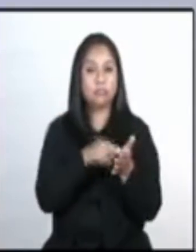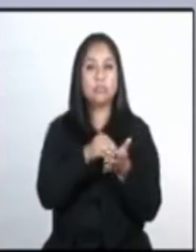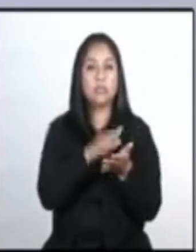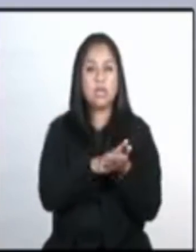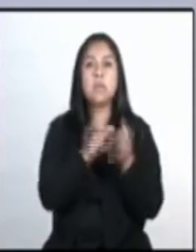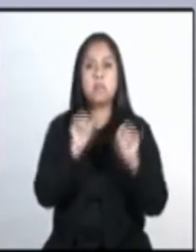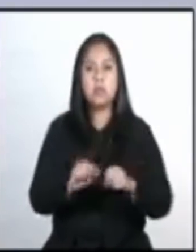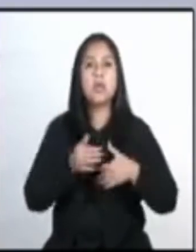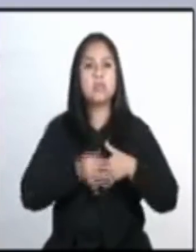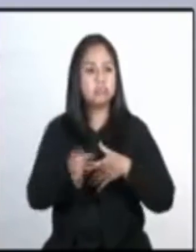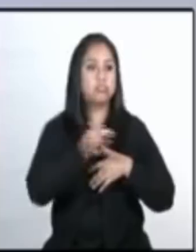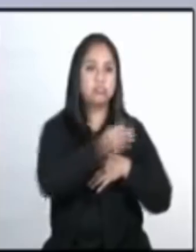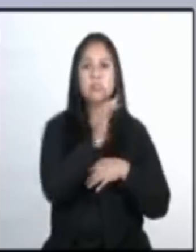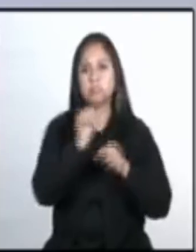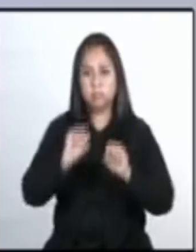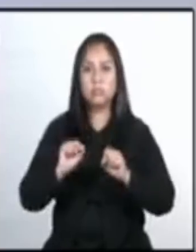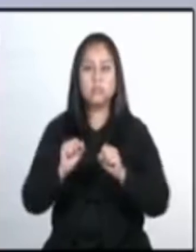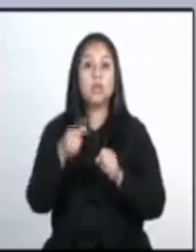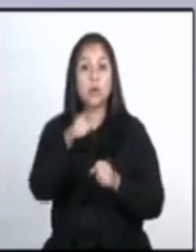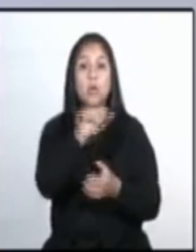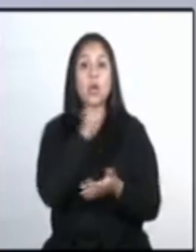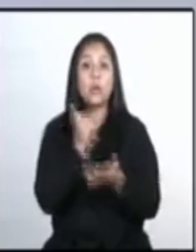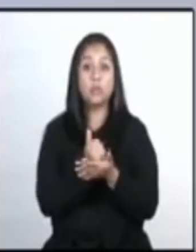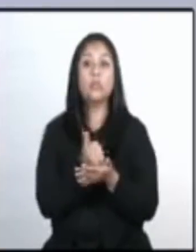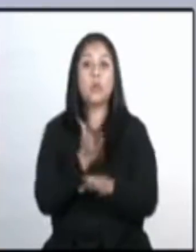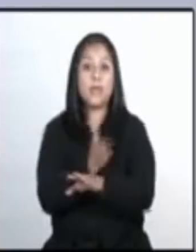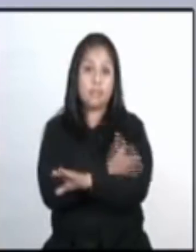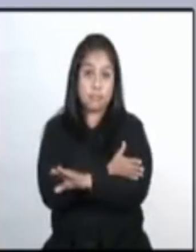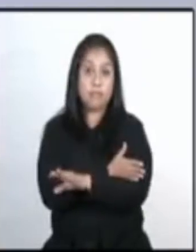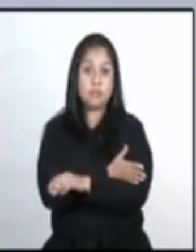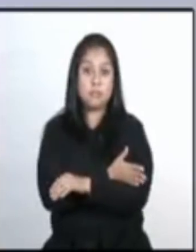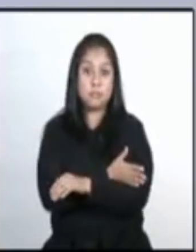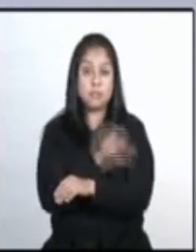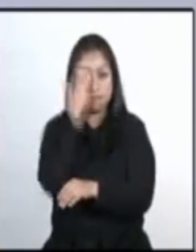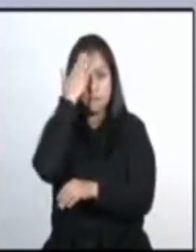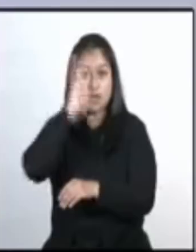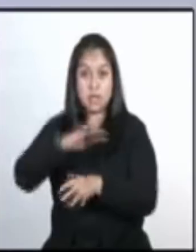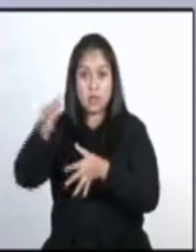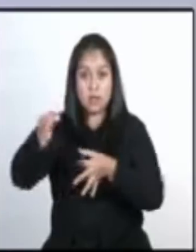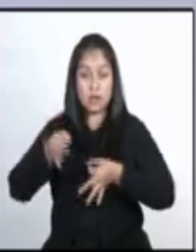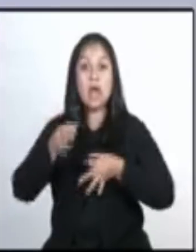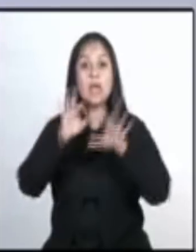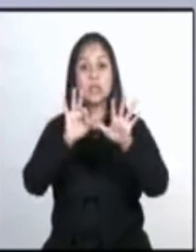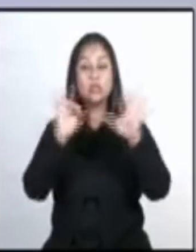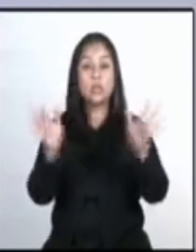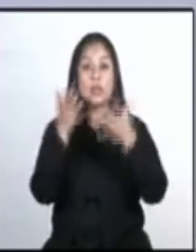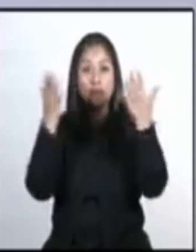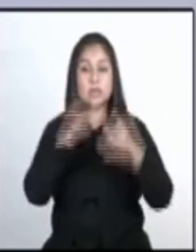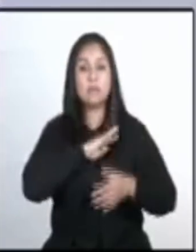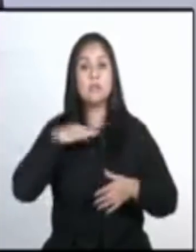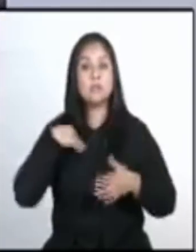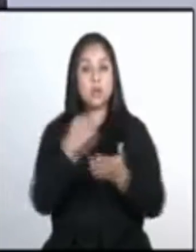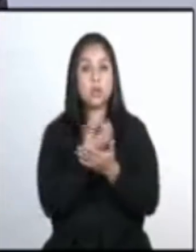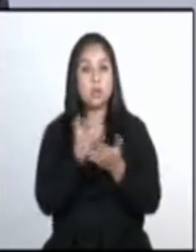podrán movilizar a sus trabajadores con una autorización previa obtenida a partir de mañana a las 8 de la mañana en el Ministerio de